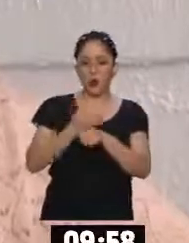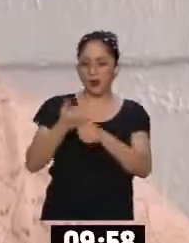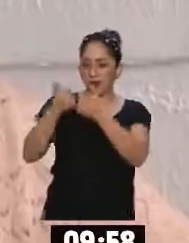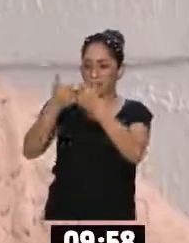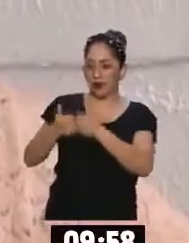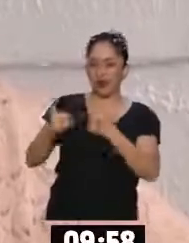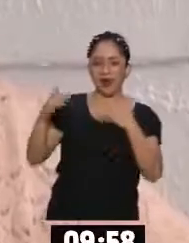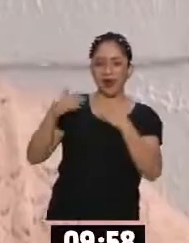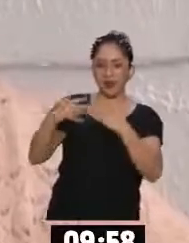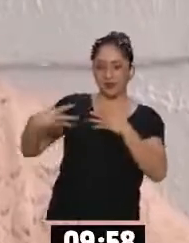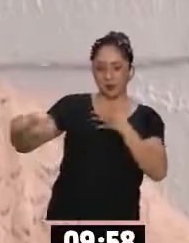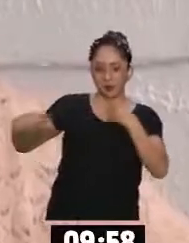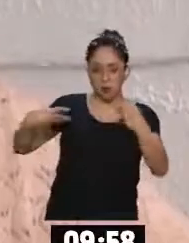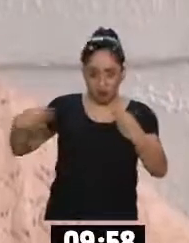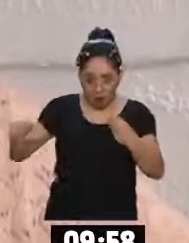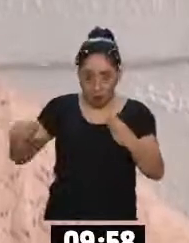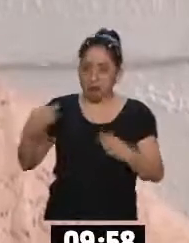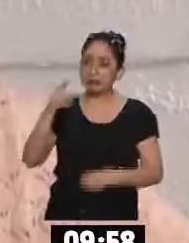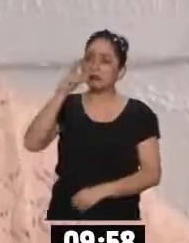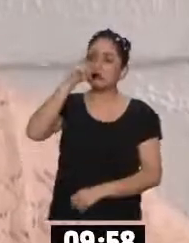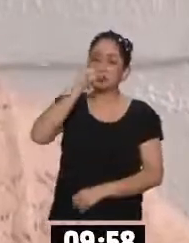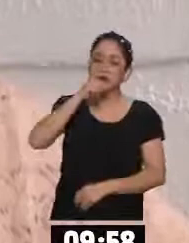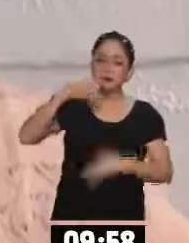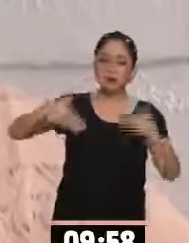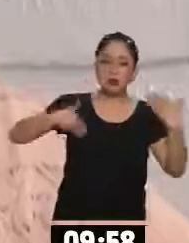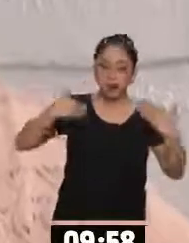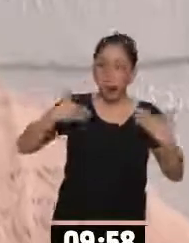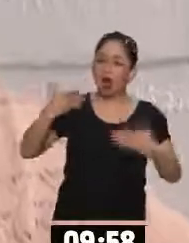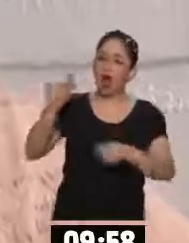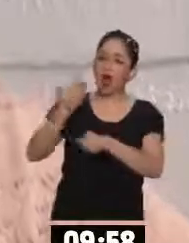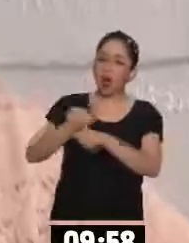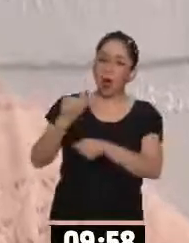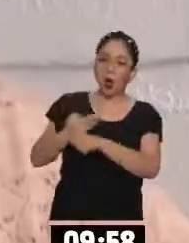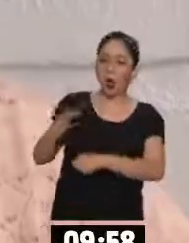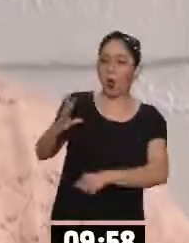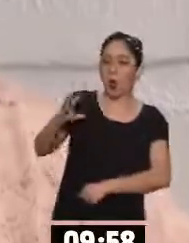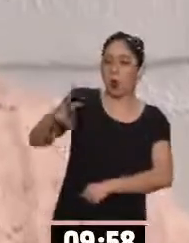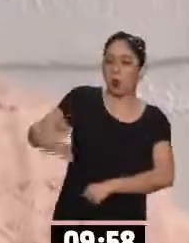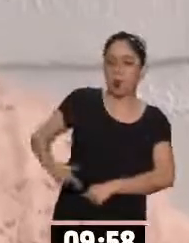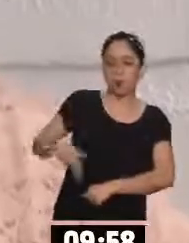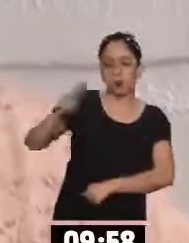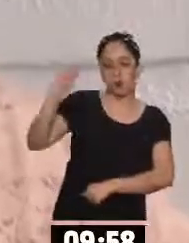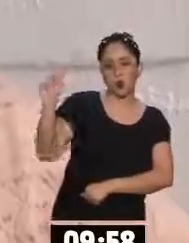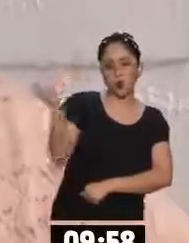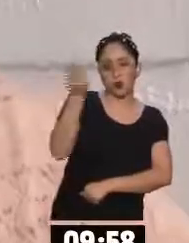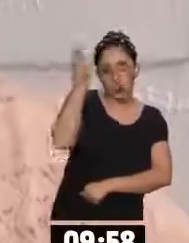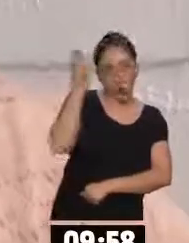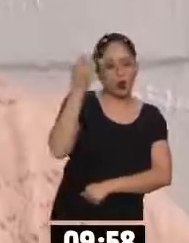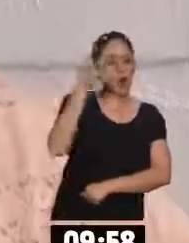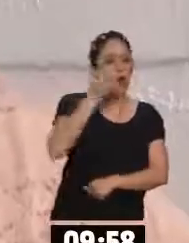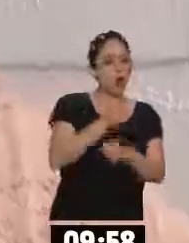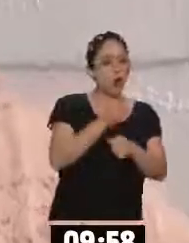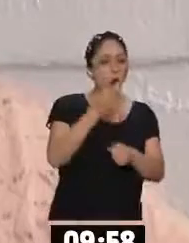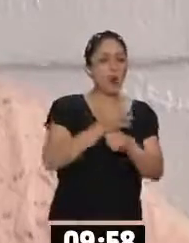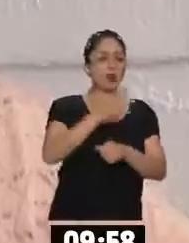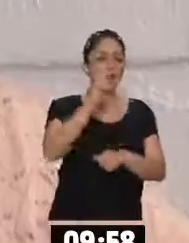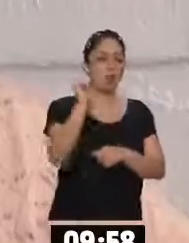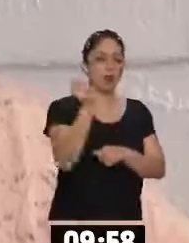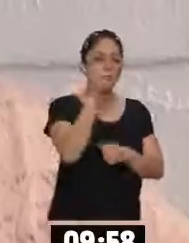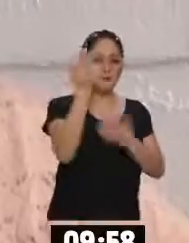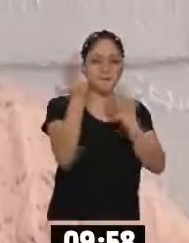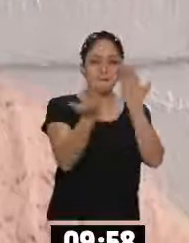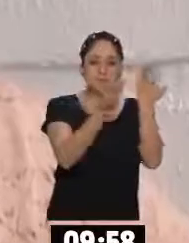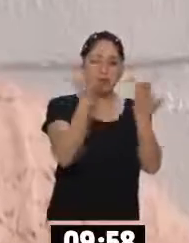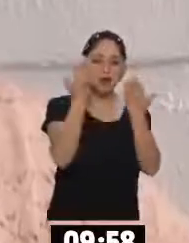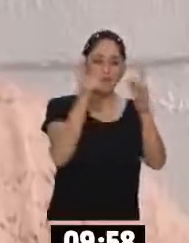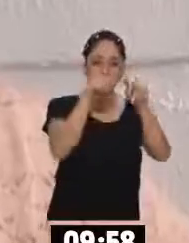muy importante celebrarlos, pues son el orgullo de nuestra universidad, que tiene, y debo decirlo, muchos titulados, que está trabajando y que